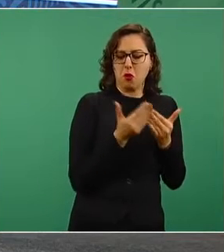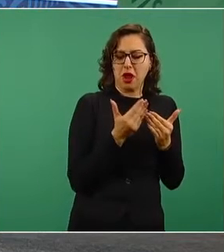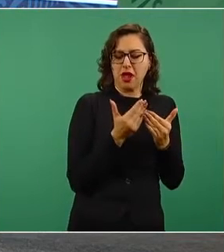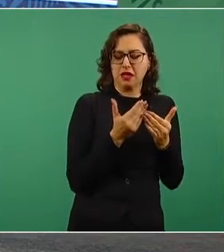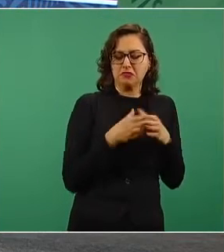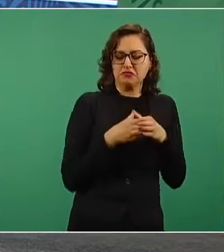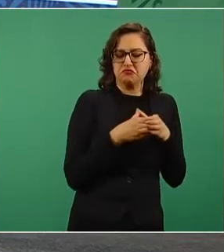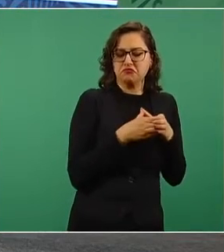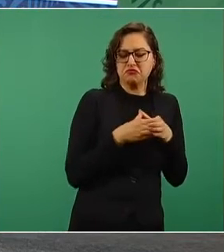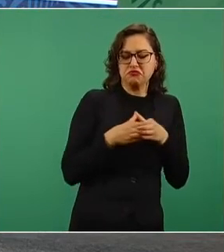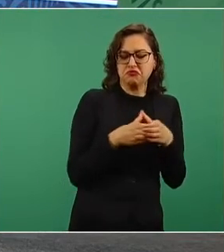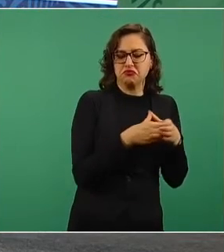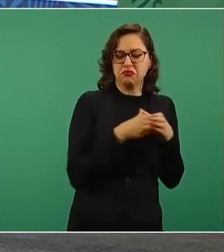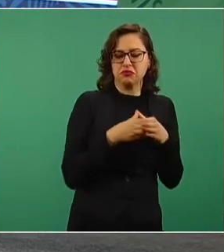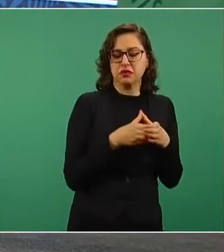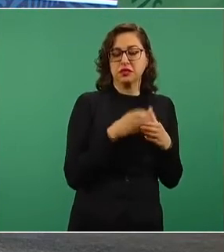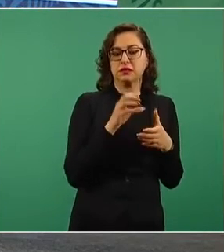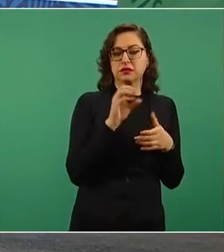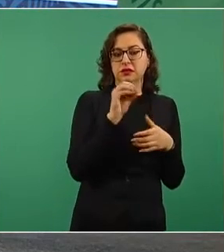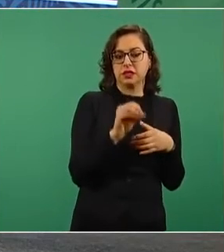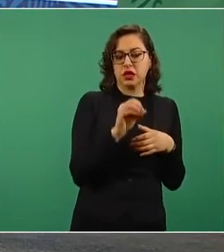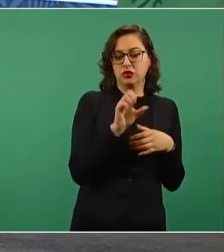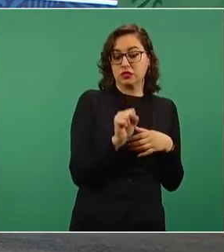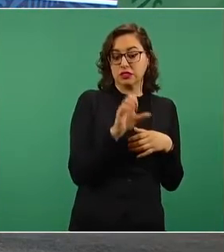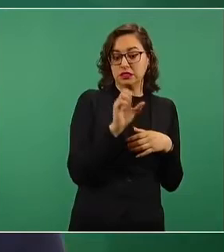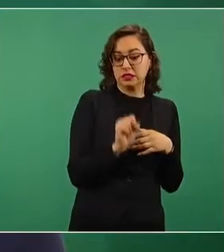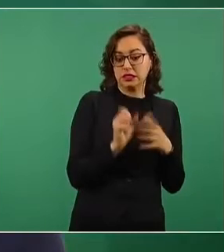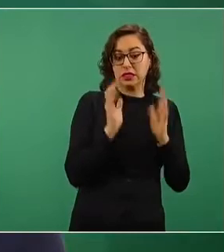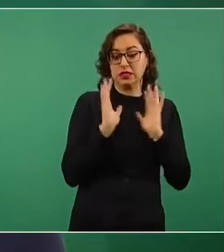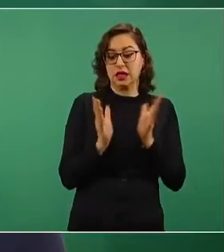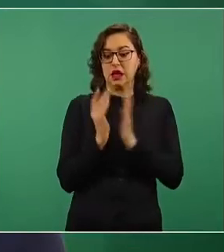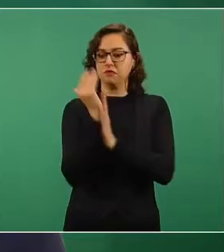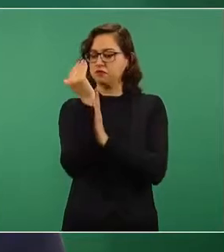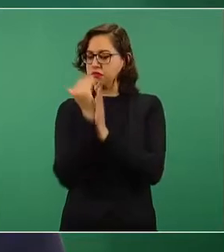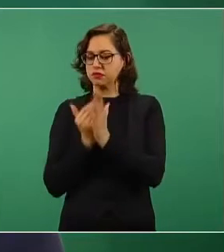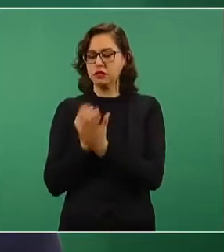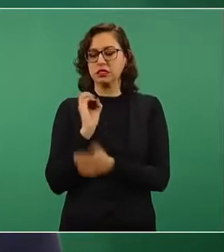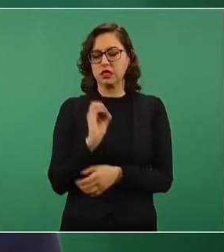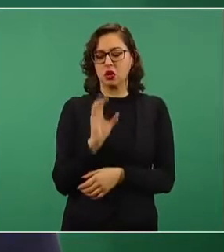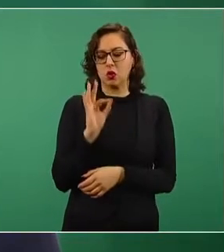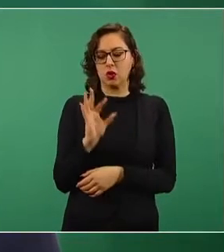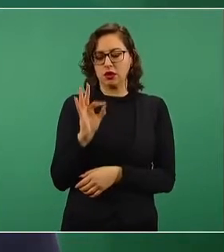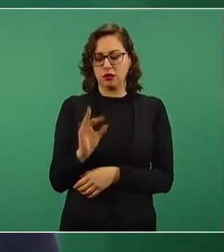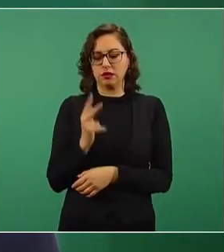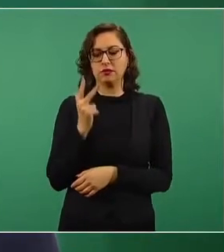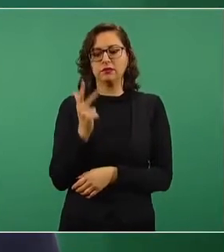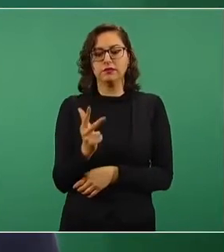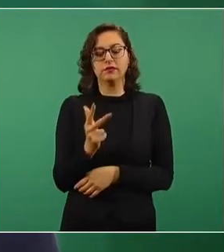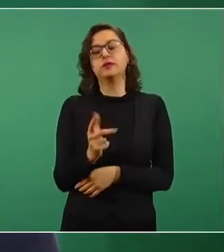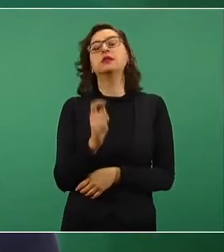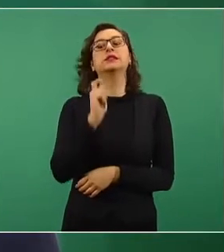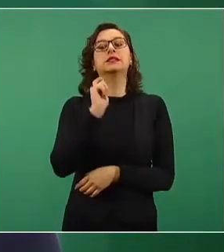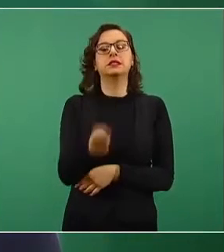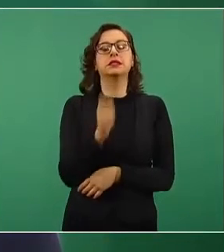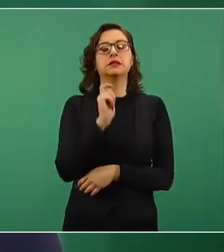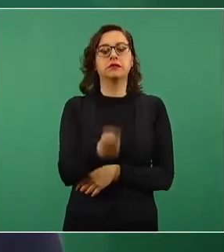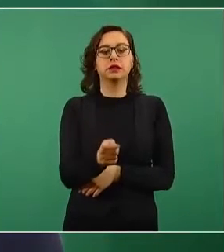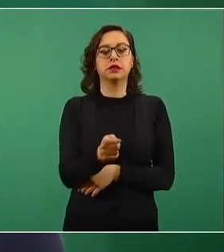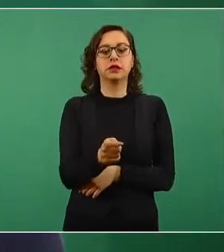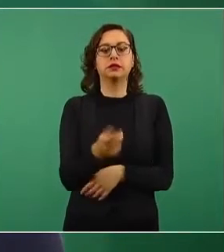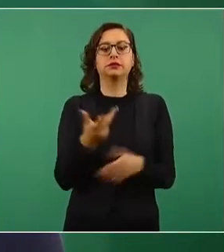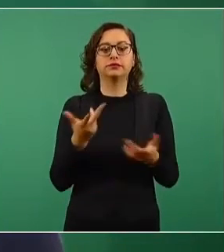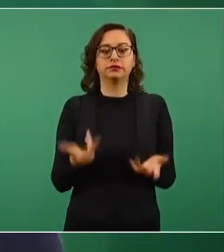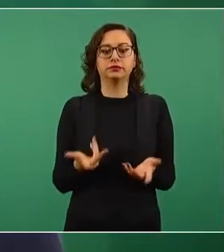0,60 y lo bajamos a 0,48, es decir, en la región siendo de